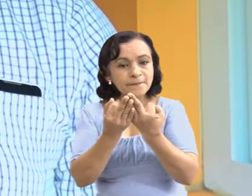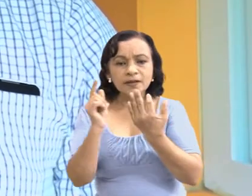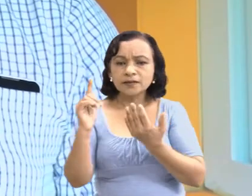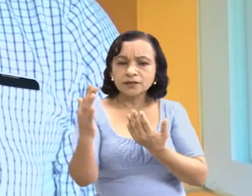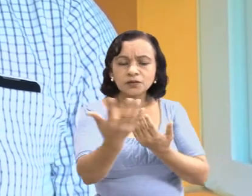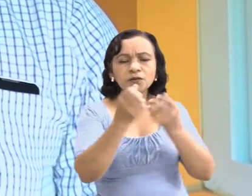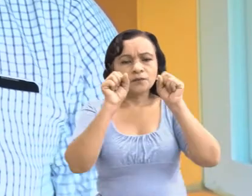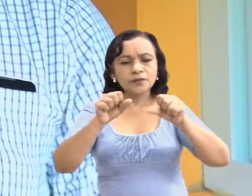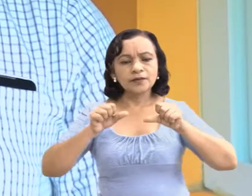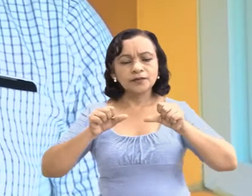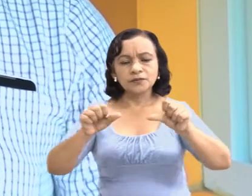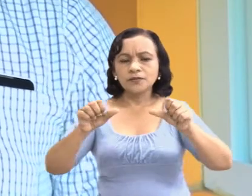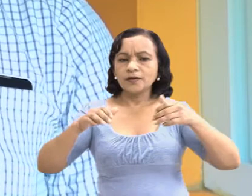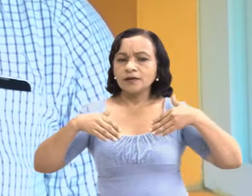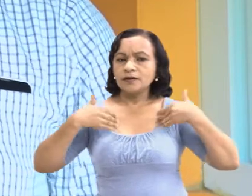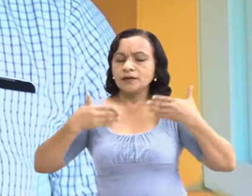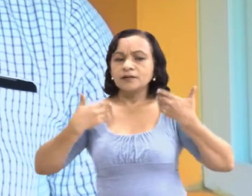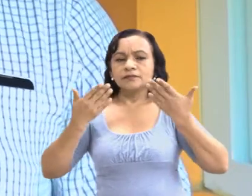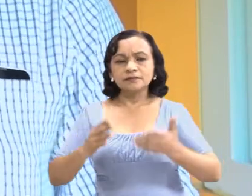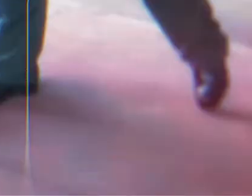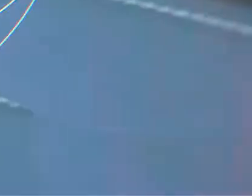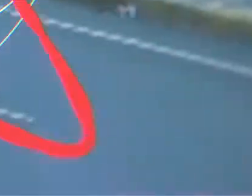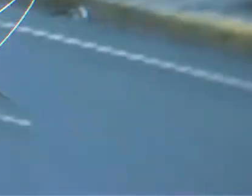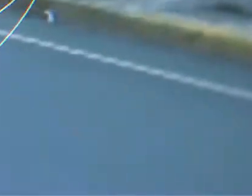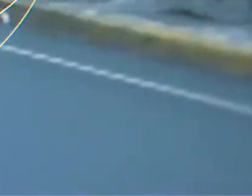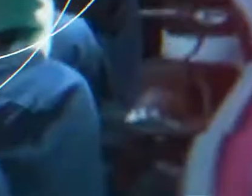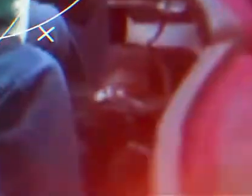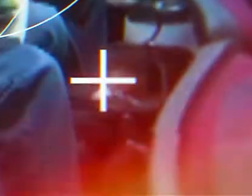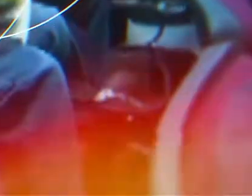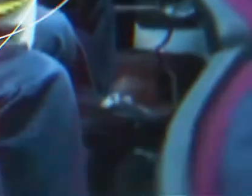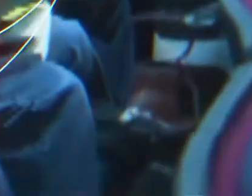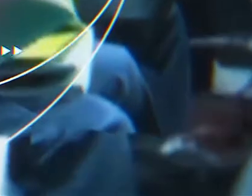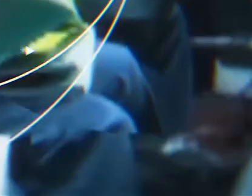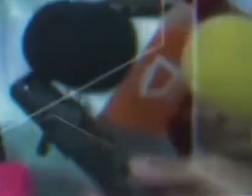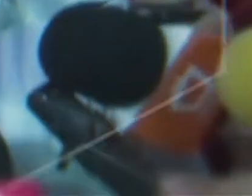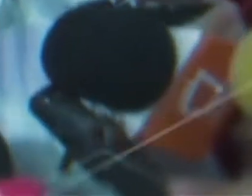pues sigan teniendo y gozando de este privilegio.